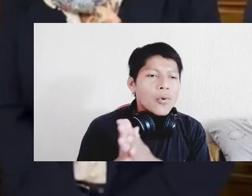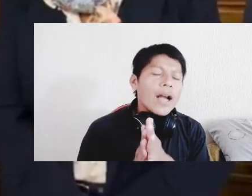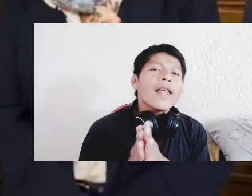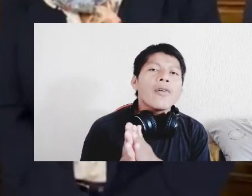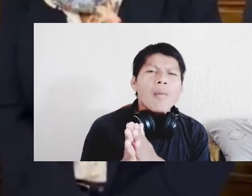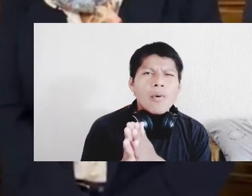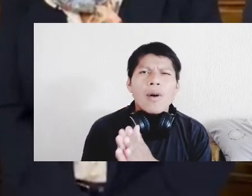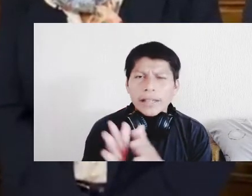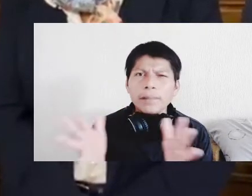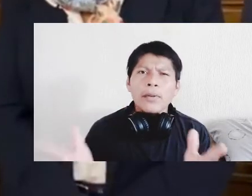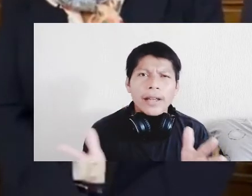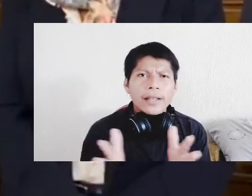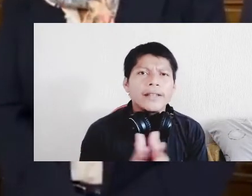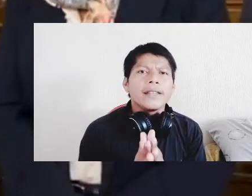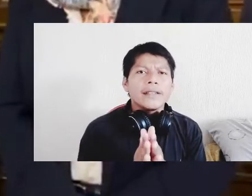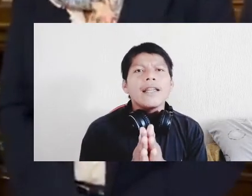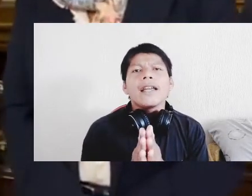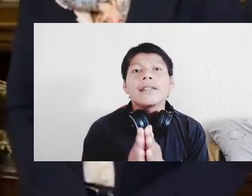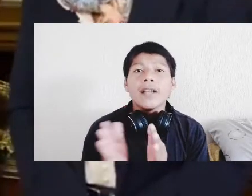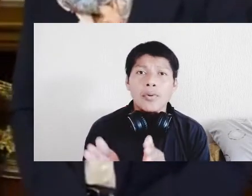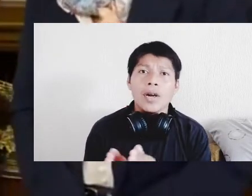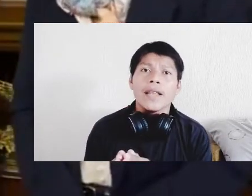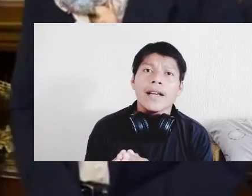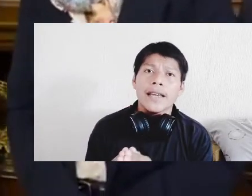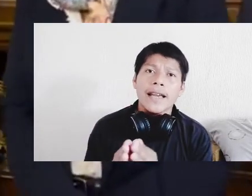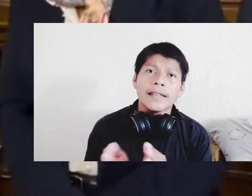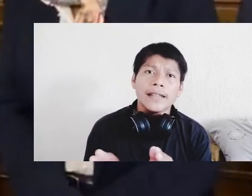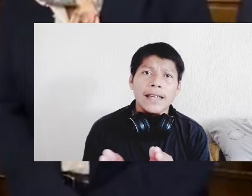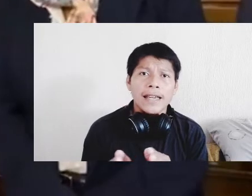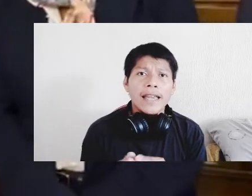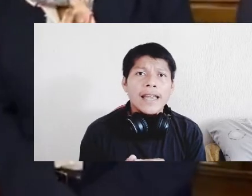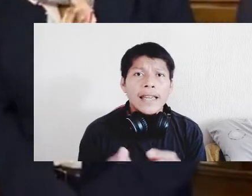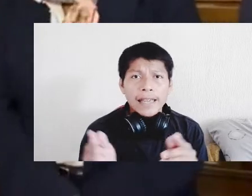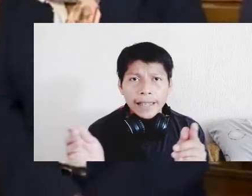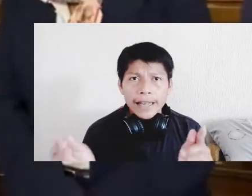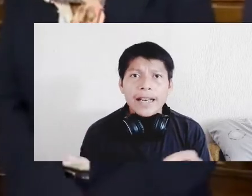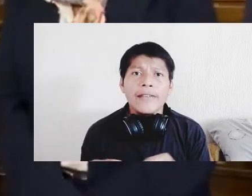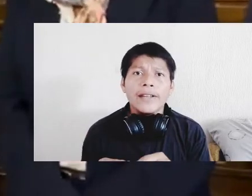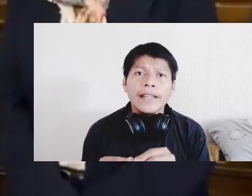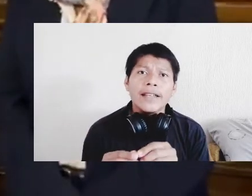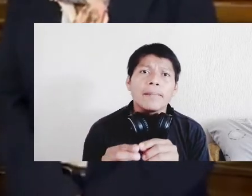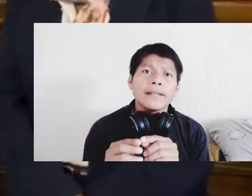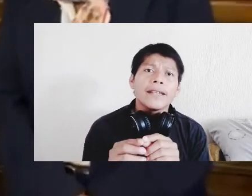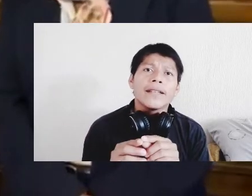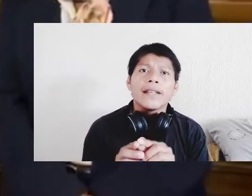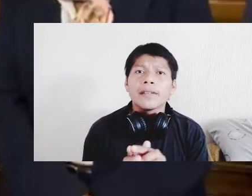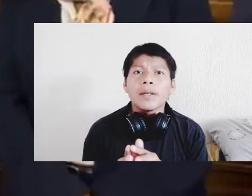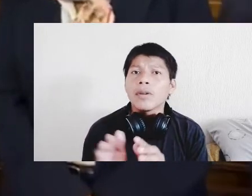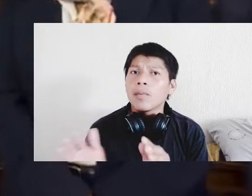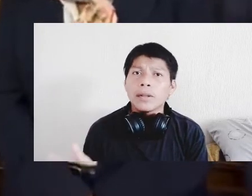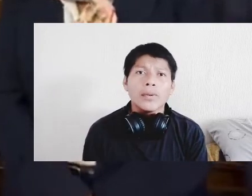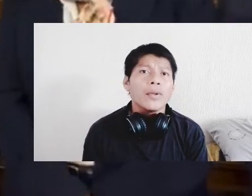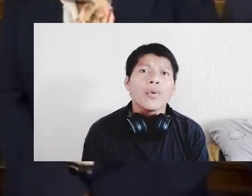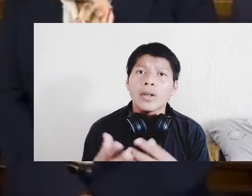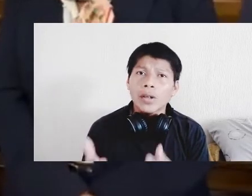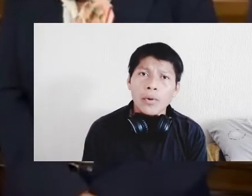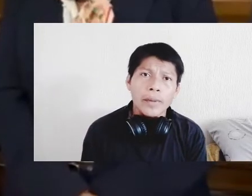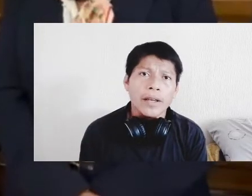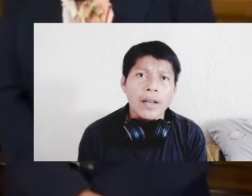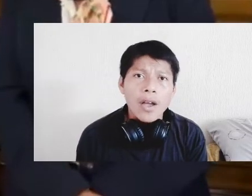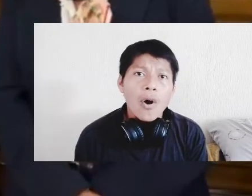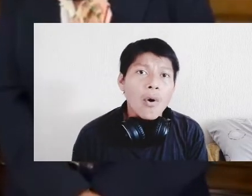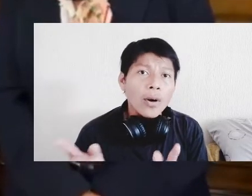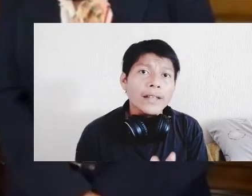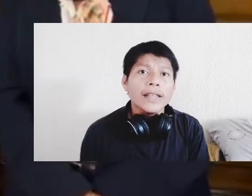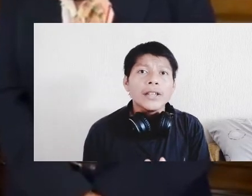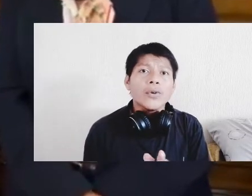esta jugada, como así podría decirse, esta jugada que hace en el gabinete el presidente Andrés Manuel López Obrador lo hace muy